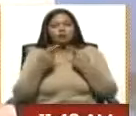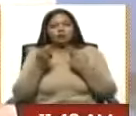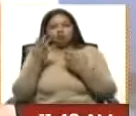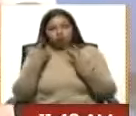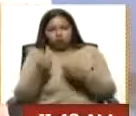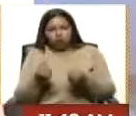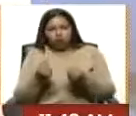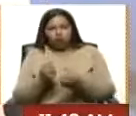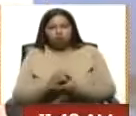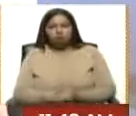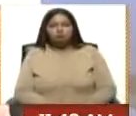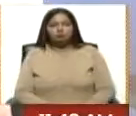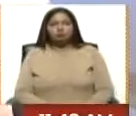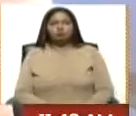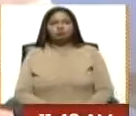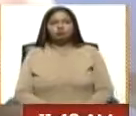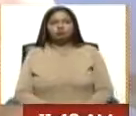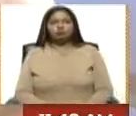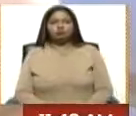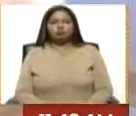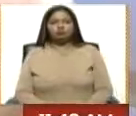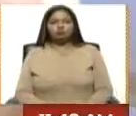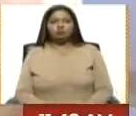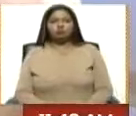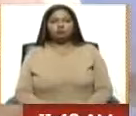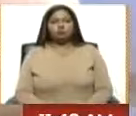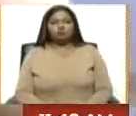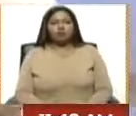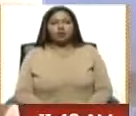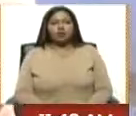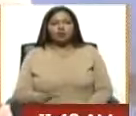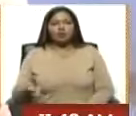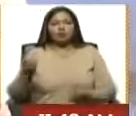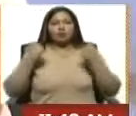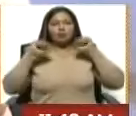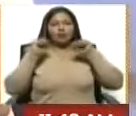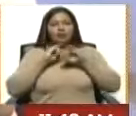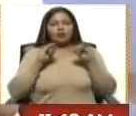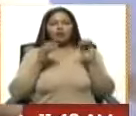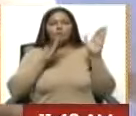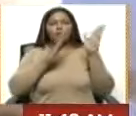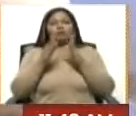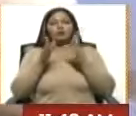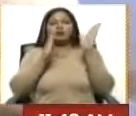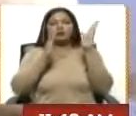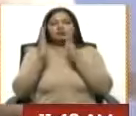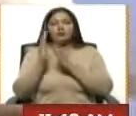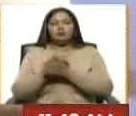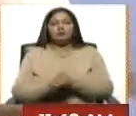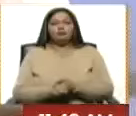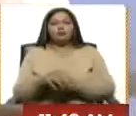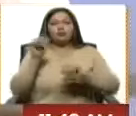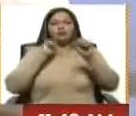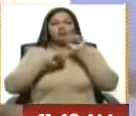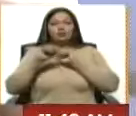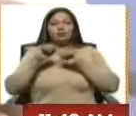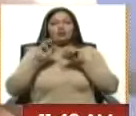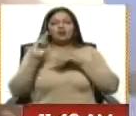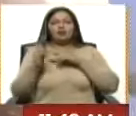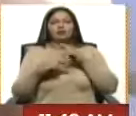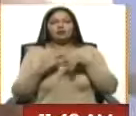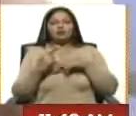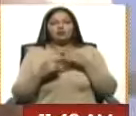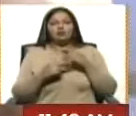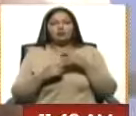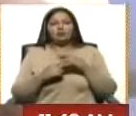esa operación mediática ya viene trabajando. ¿Estamos preparados? No estamos. Estamos preparados como pueblo organizado para defender la revolución y para defender